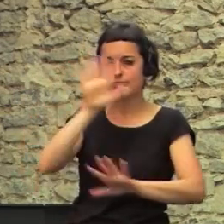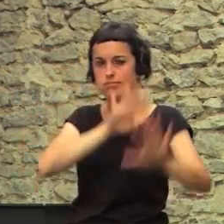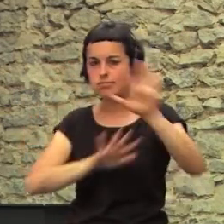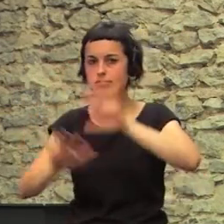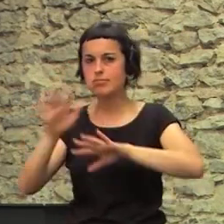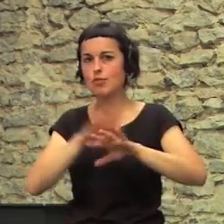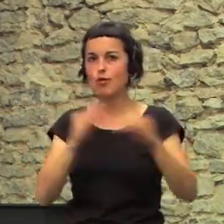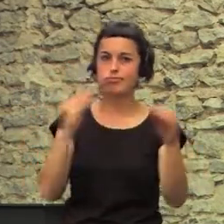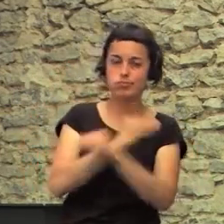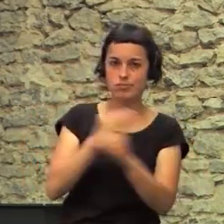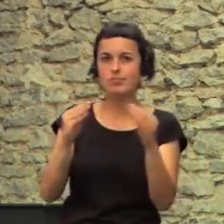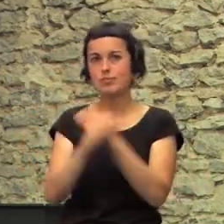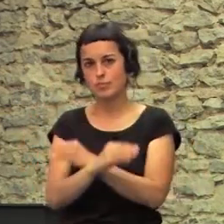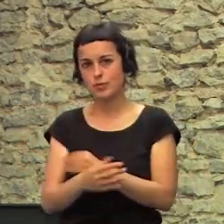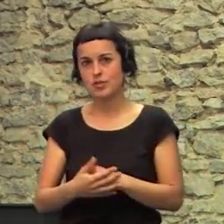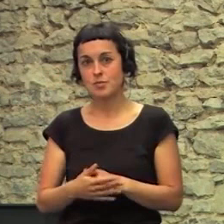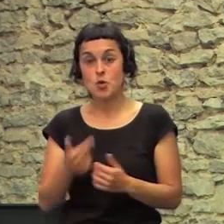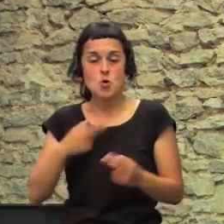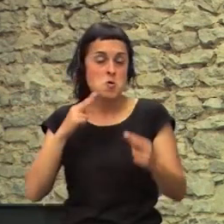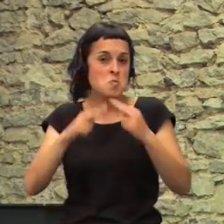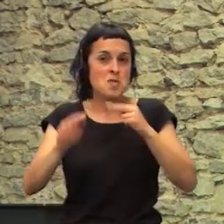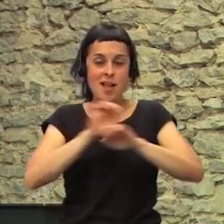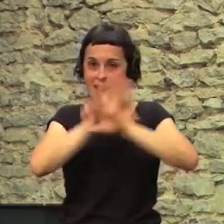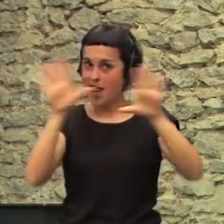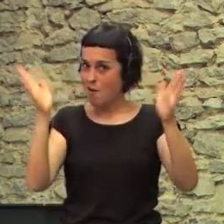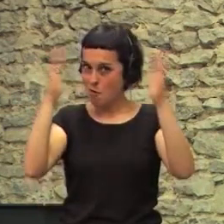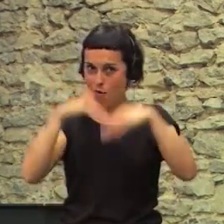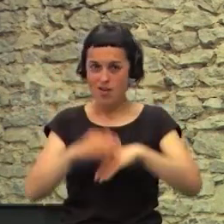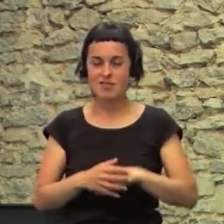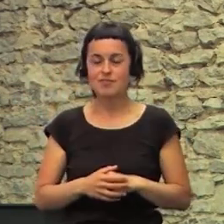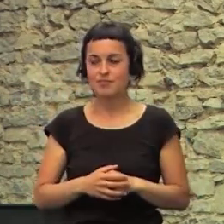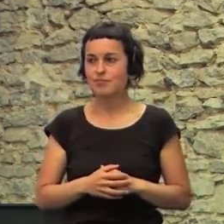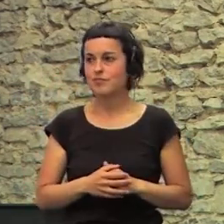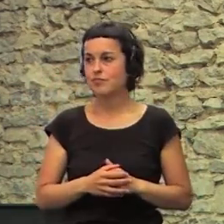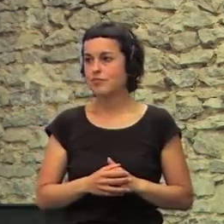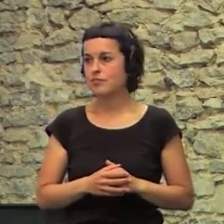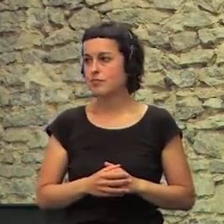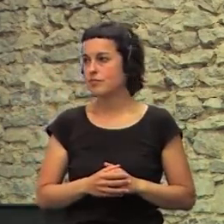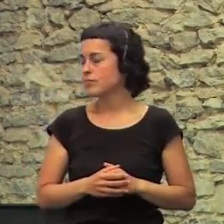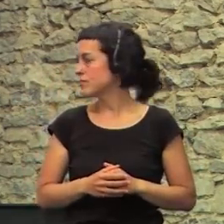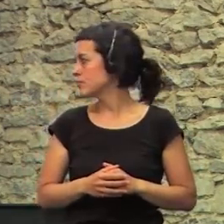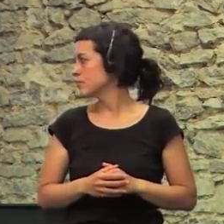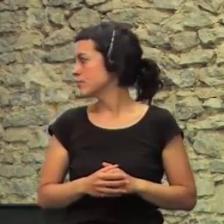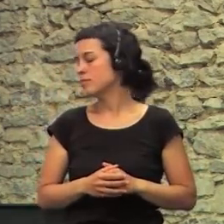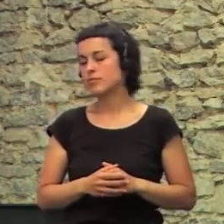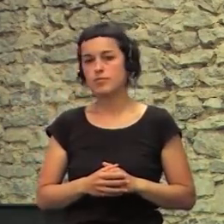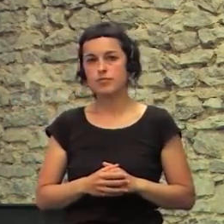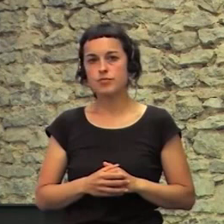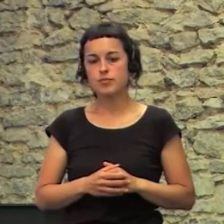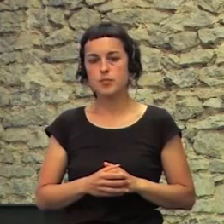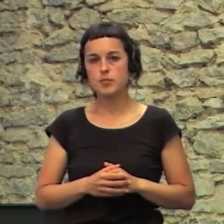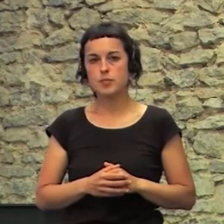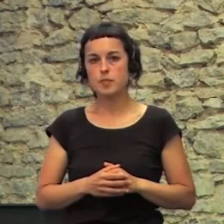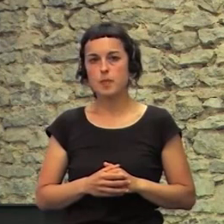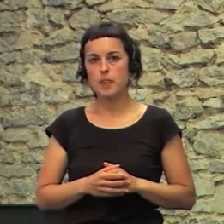podría contestar o no, pero no tengo una respuesta clara, evidentemente. Bueno, evidentemente es cuestionar